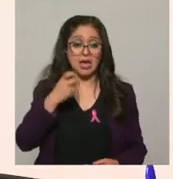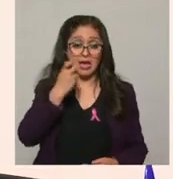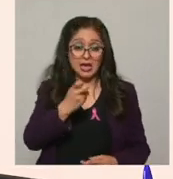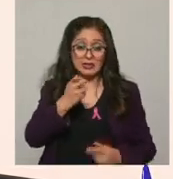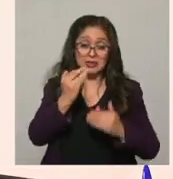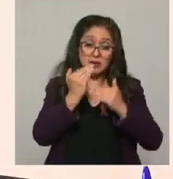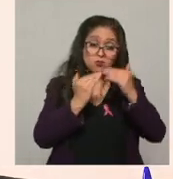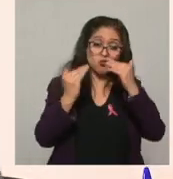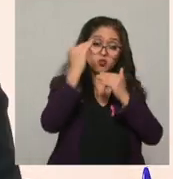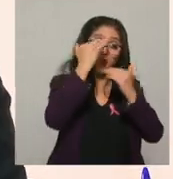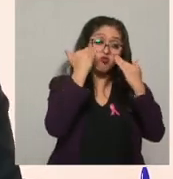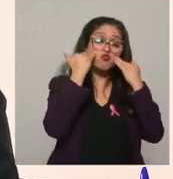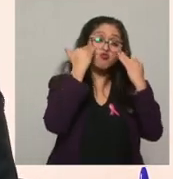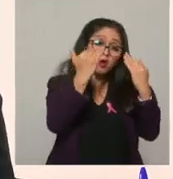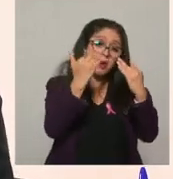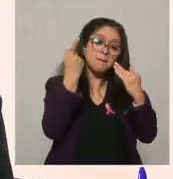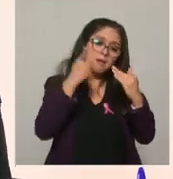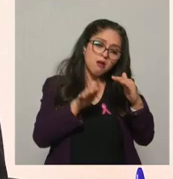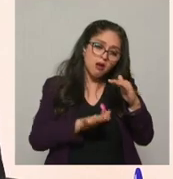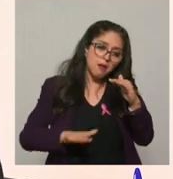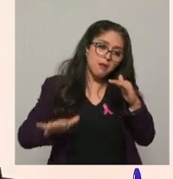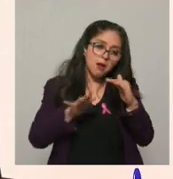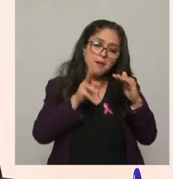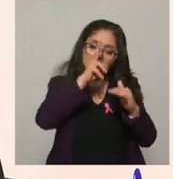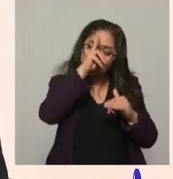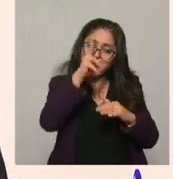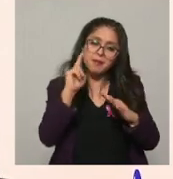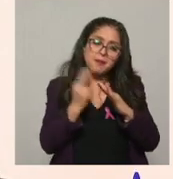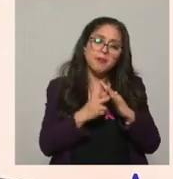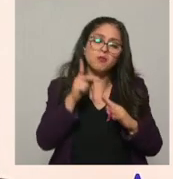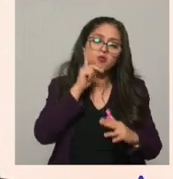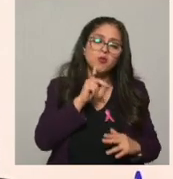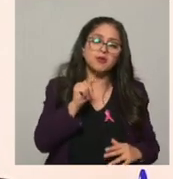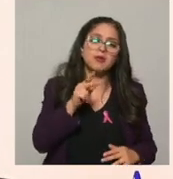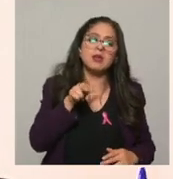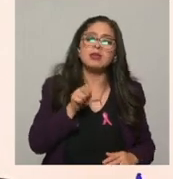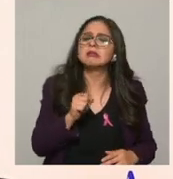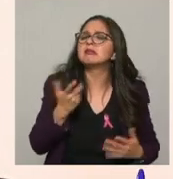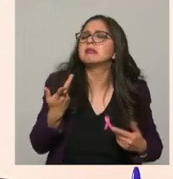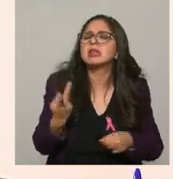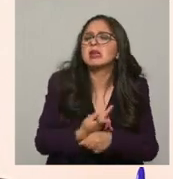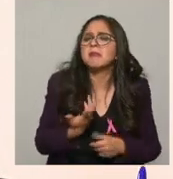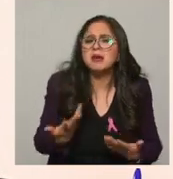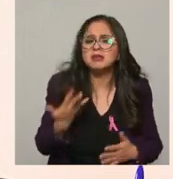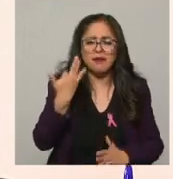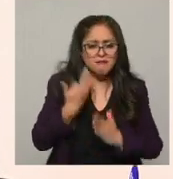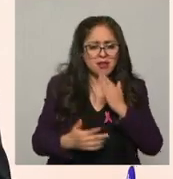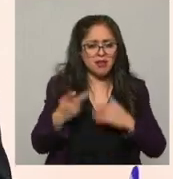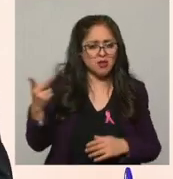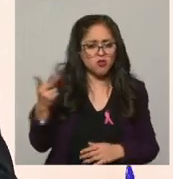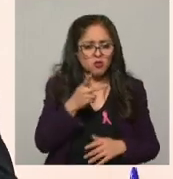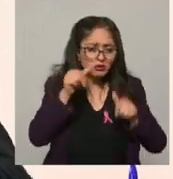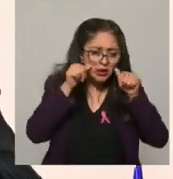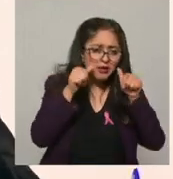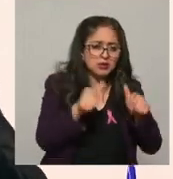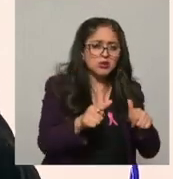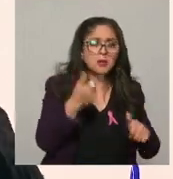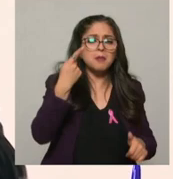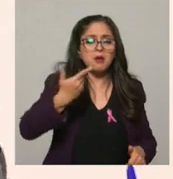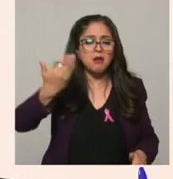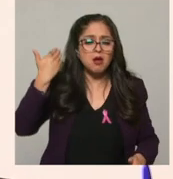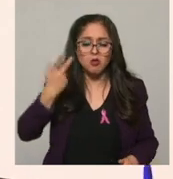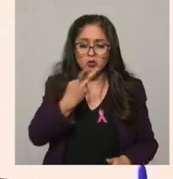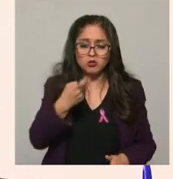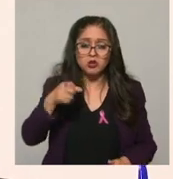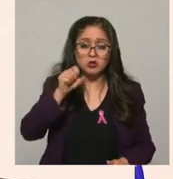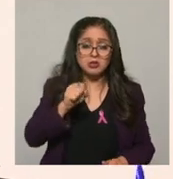del iceberg de un sistema que violenta y asesina a mujeres trans. ¿Qué está pasando? Hay una deuda con esos dos casos, pero ¿qué pasa con los 260